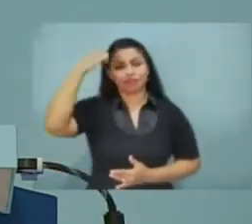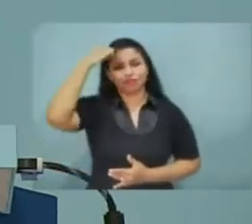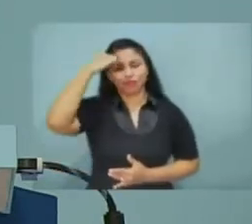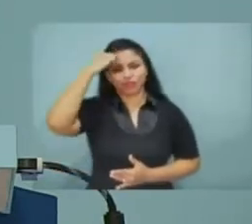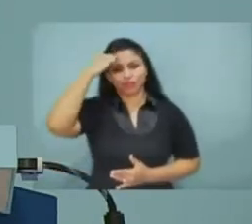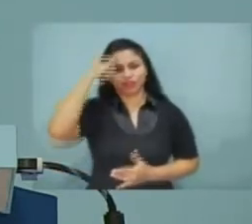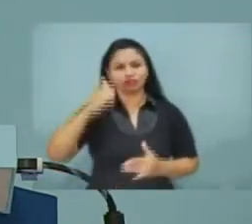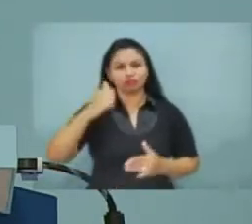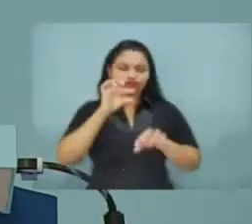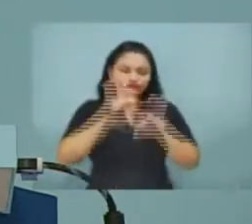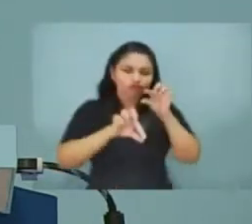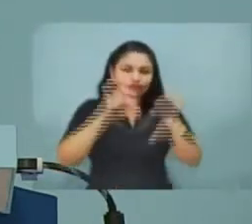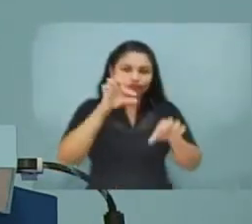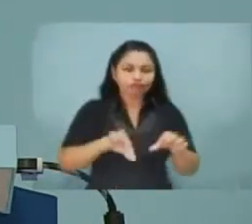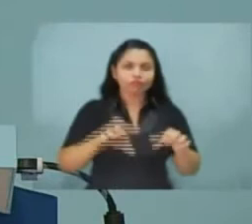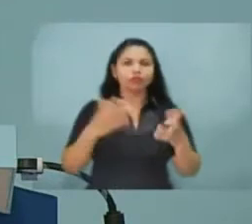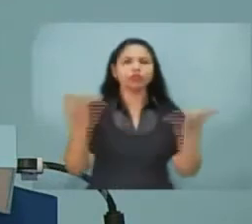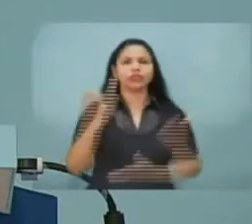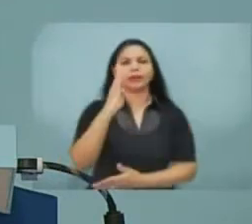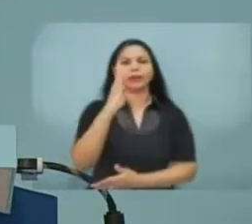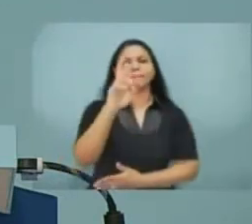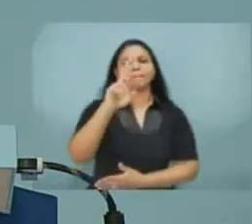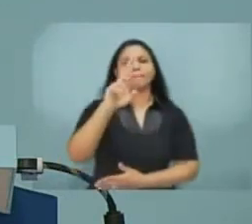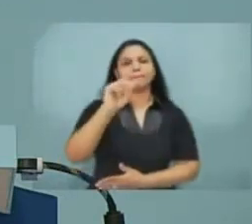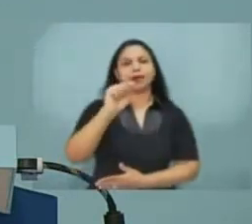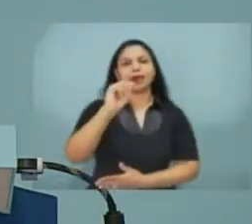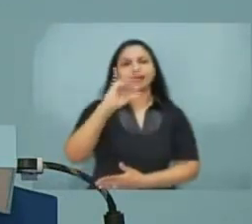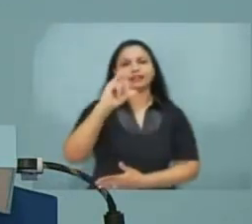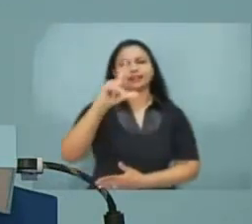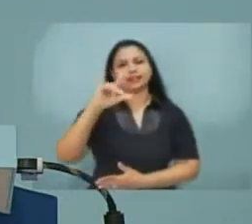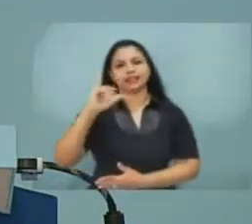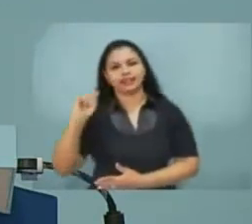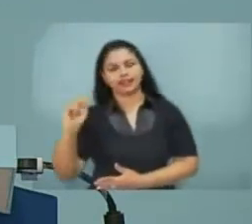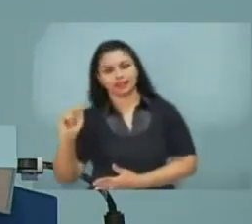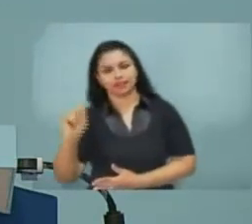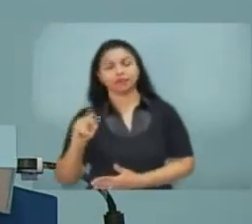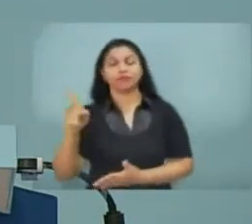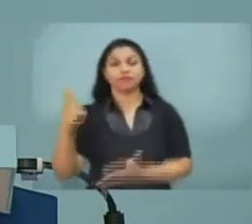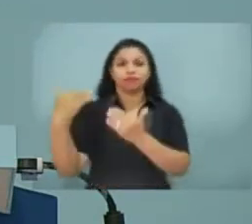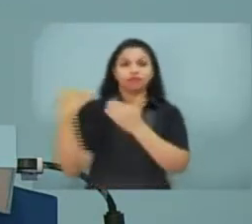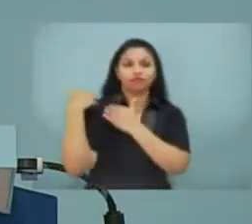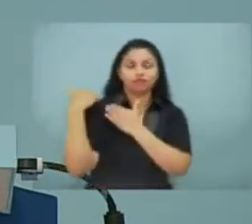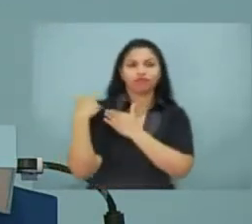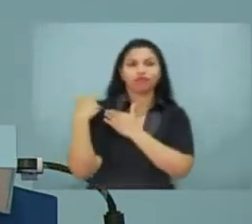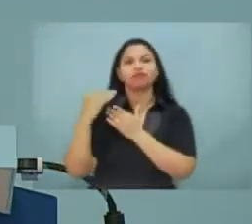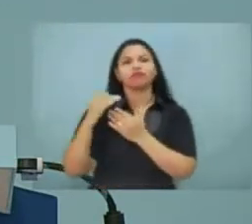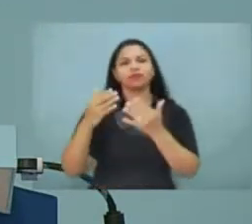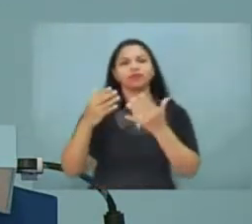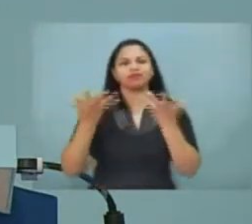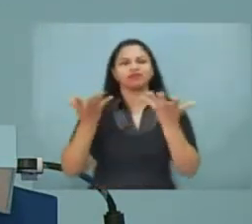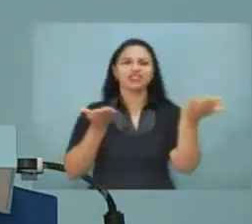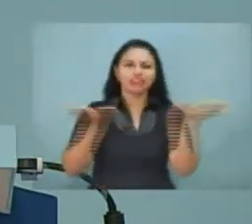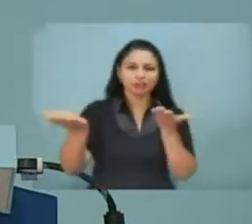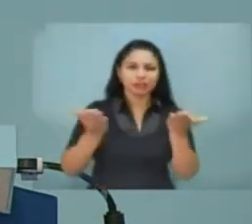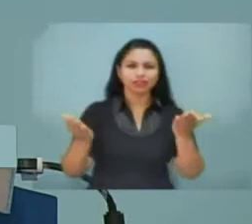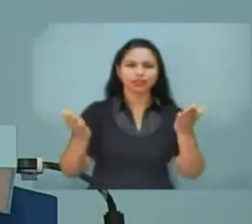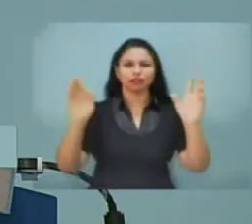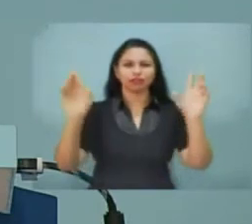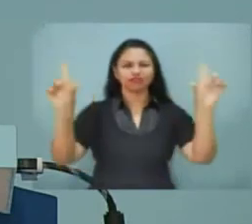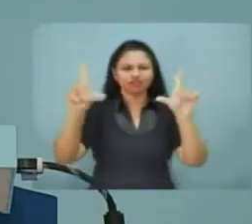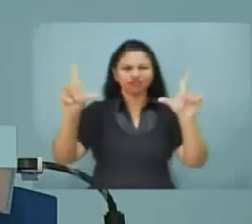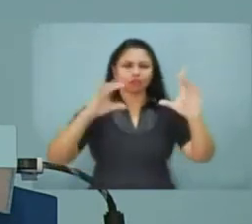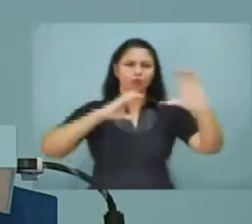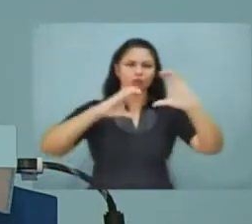Brasilia. Es vicepresidente de Asuntos Gubernamentales de Qualcomm Servicios de Telecomunicaciones, donde se incorporó en 2007.